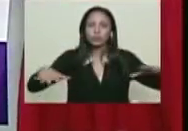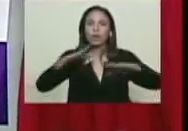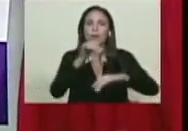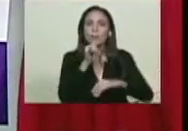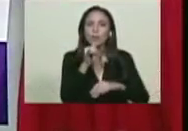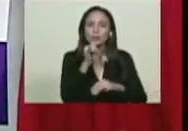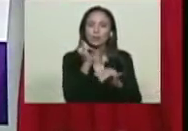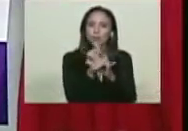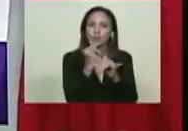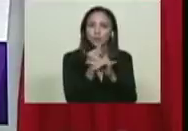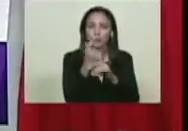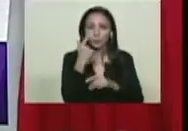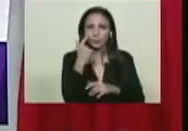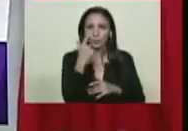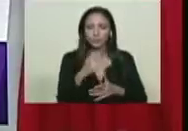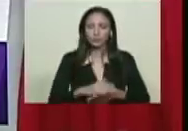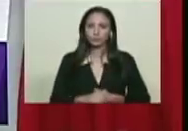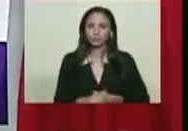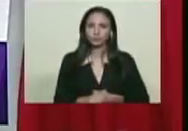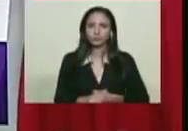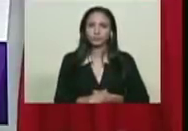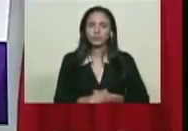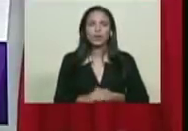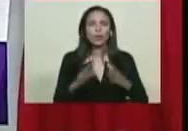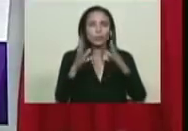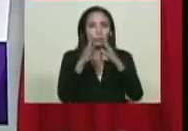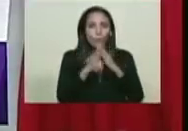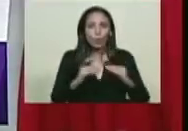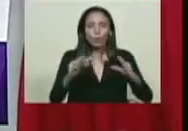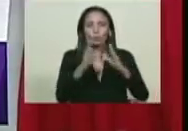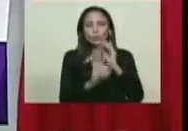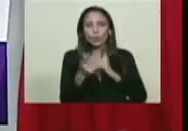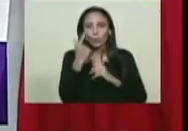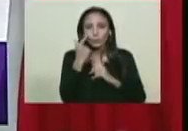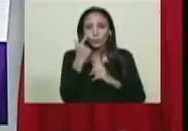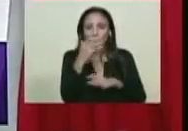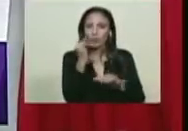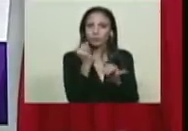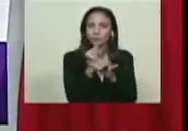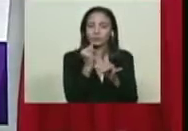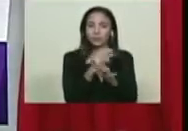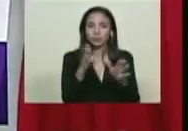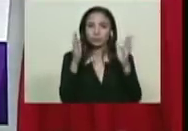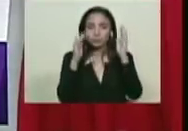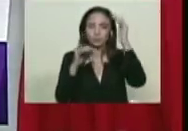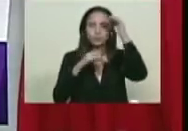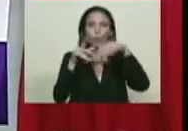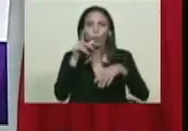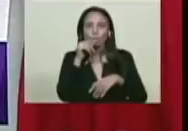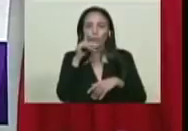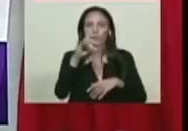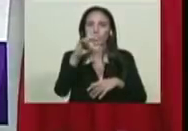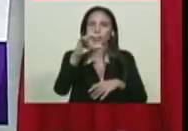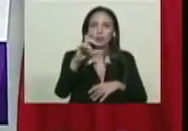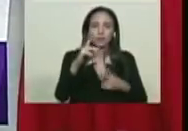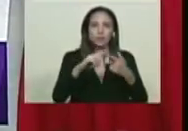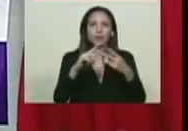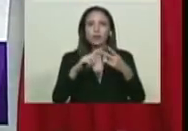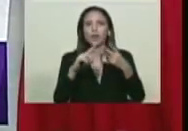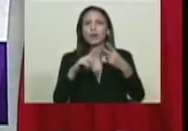sociales. Vamos a hacerlas correr por las redes. Atención, Twitter, Instagram,